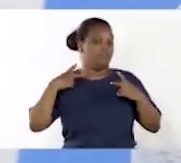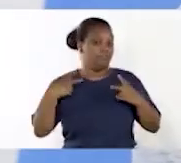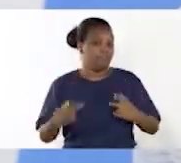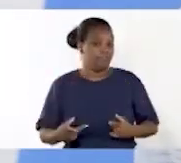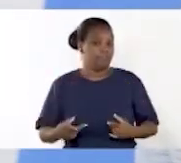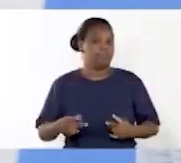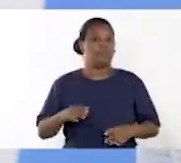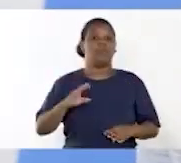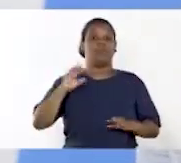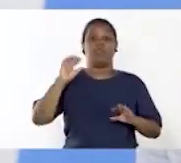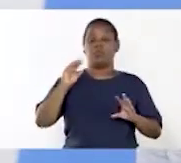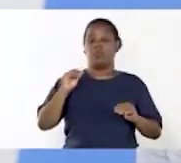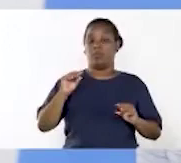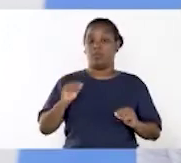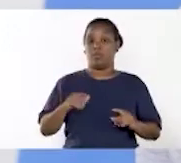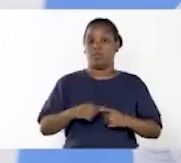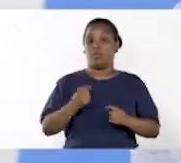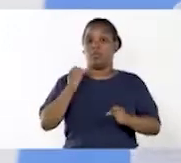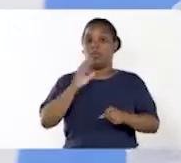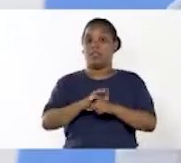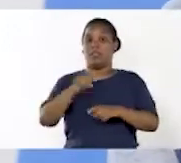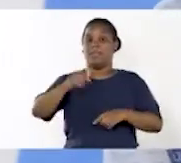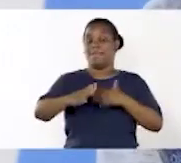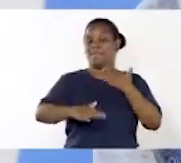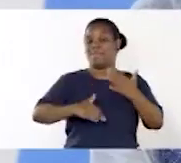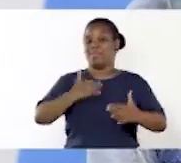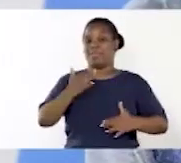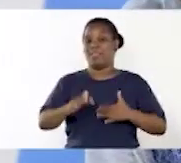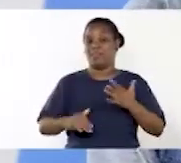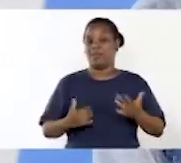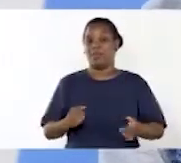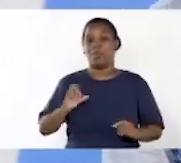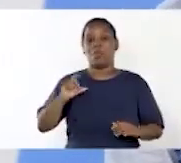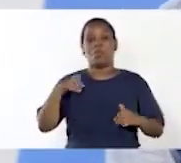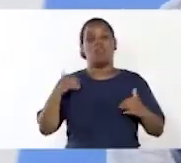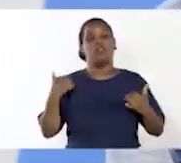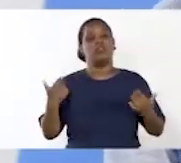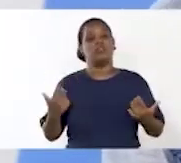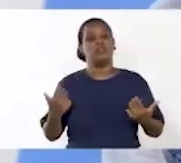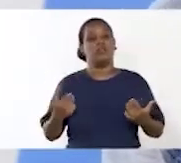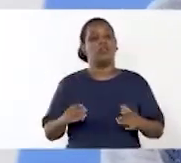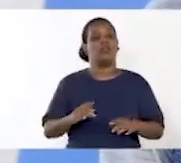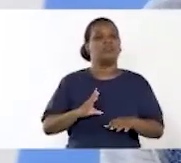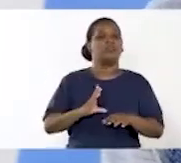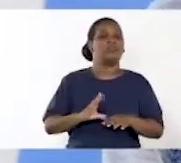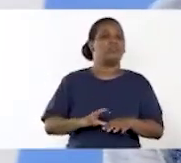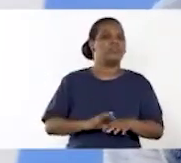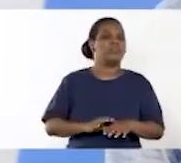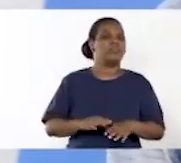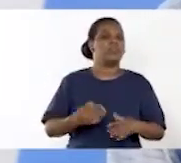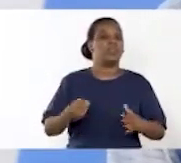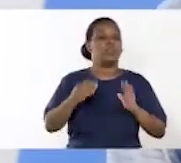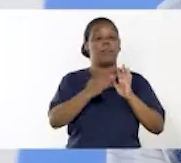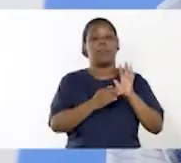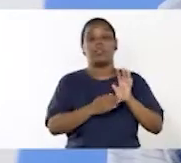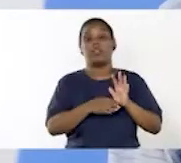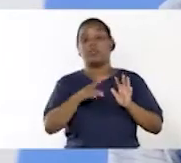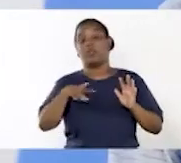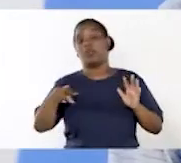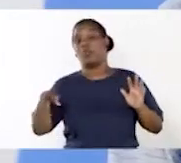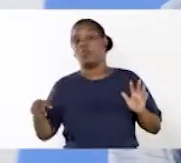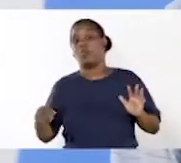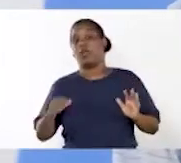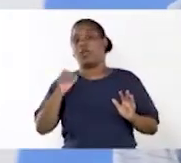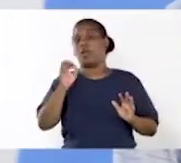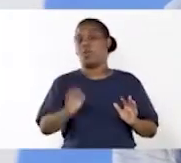qué se originan estos problemas? ¿Cuáles son sus daños? ¿Y cuáles son las medidas que debemos plantear? Cada cual en